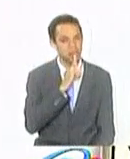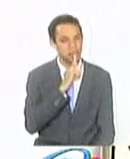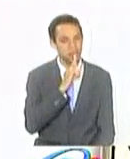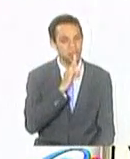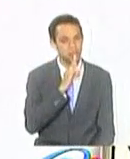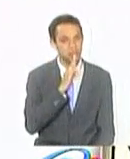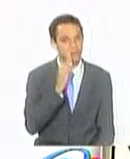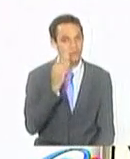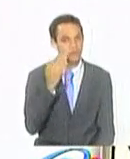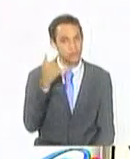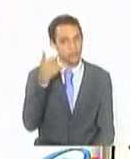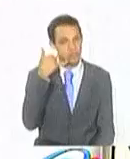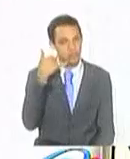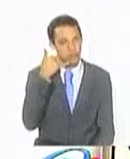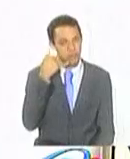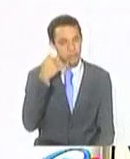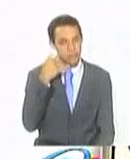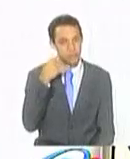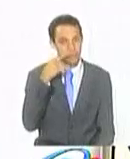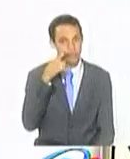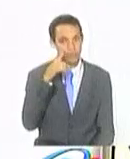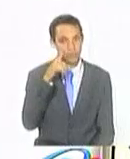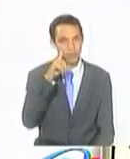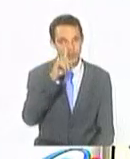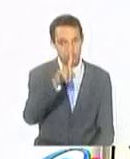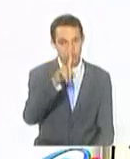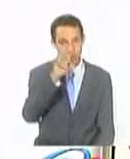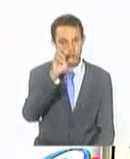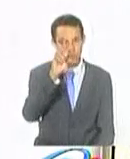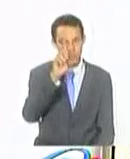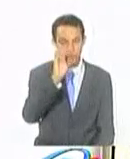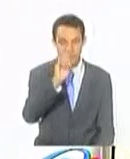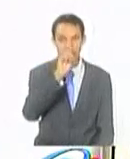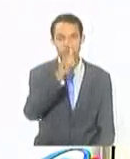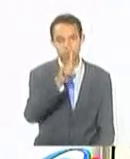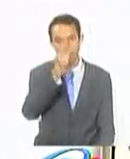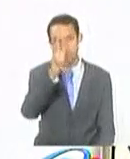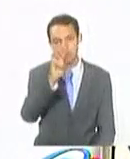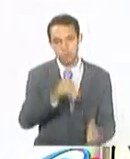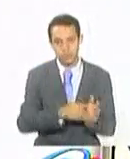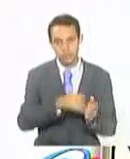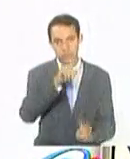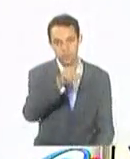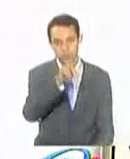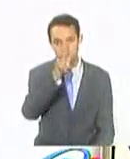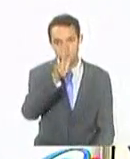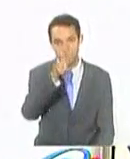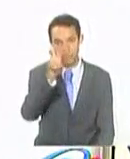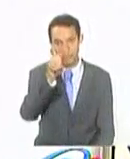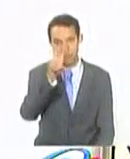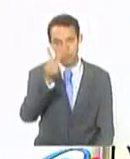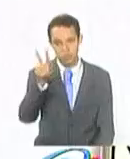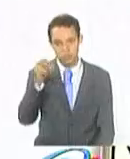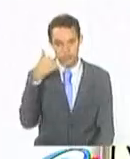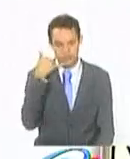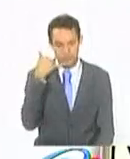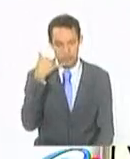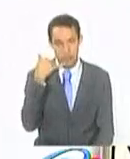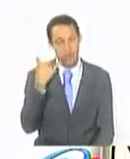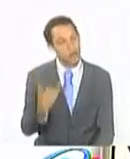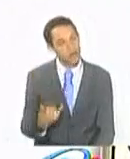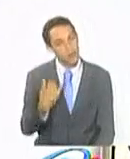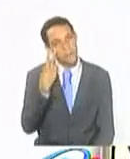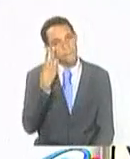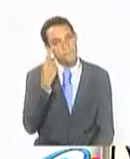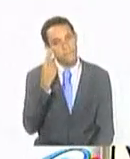una primera comunicación línea gratis 0181 27222 hay una línea local en Pereira también pero vamos a Pereira